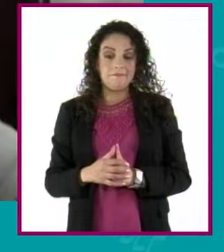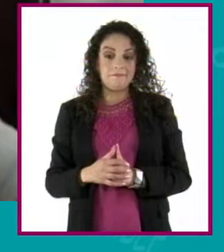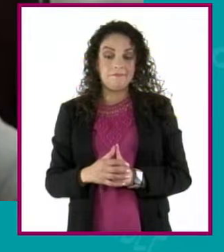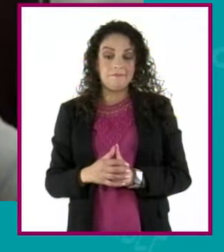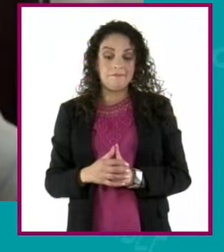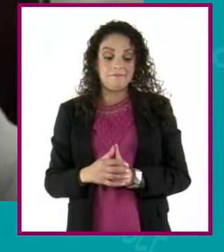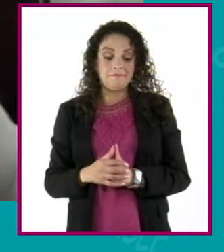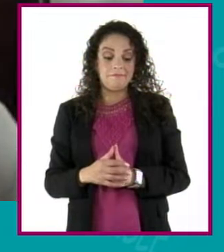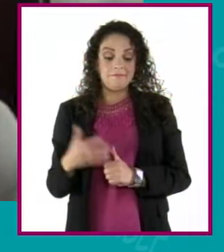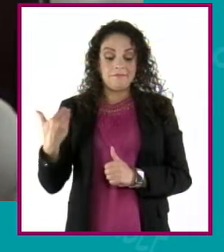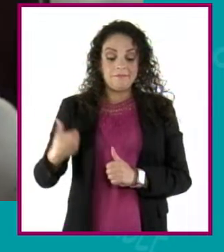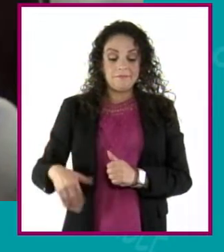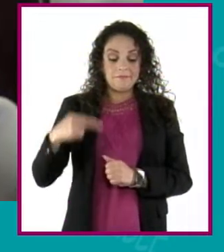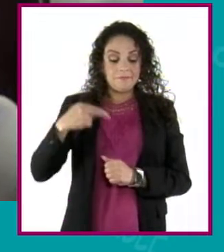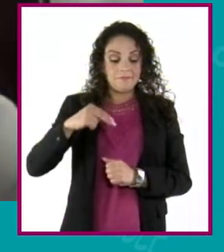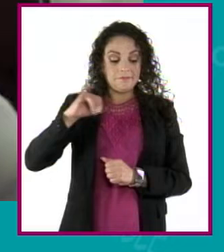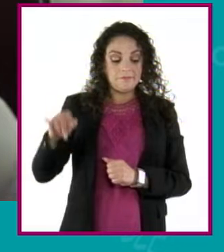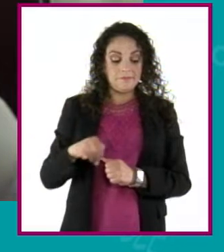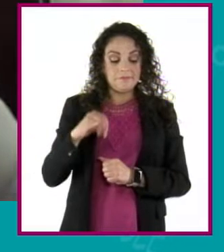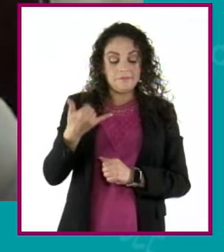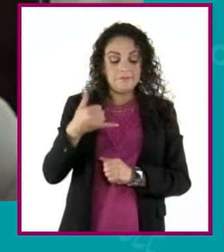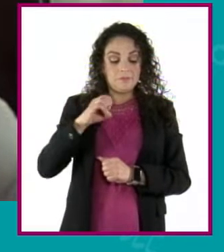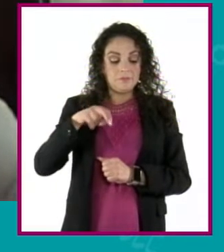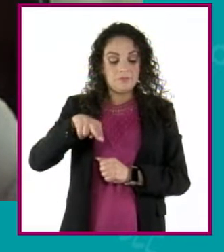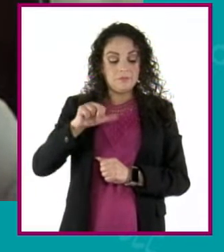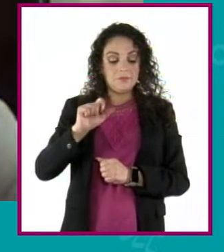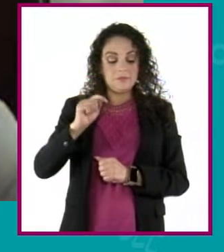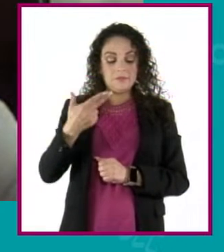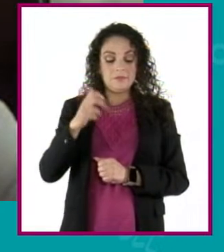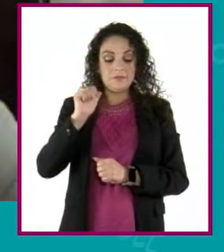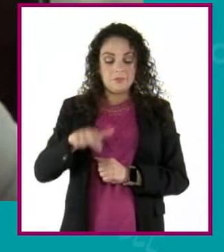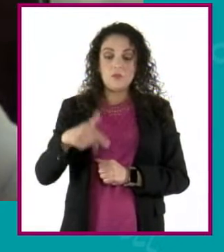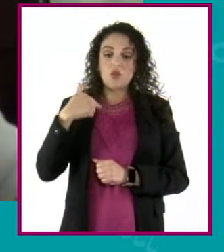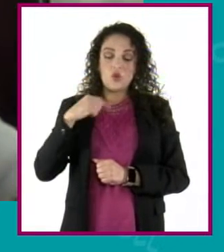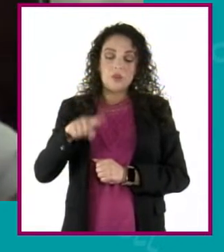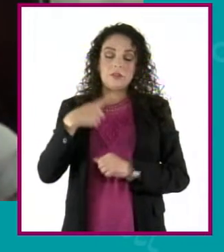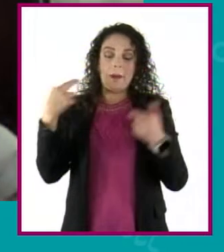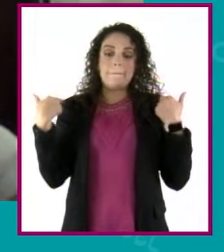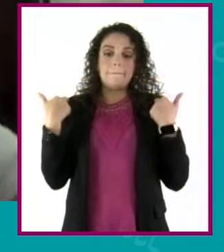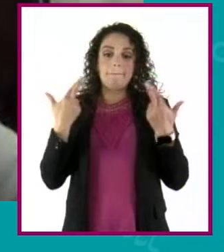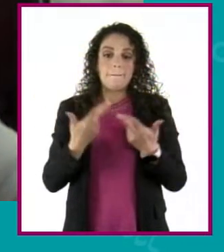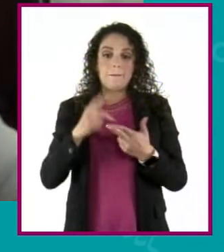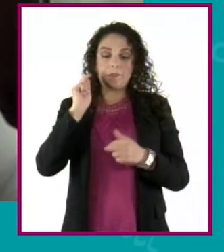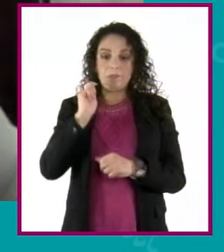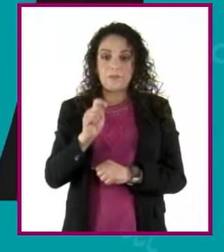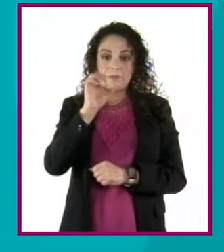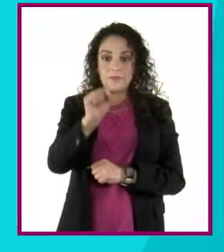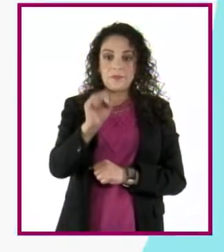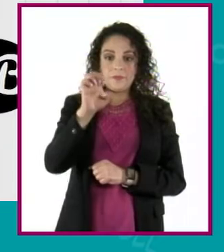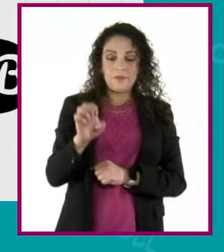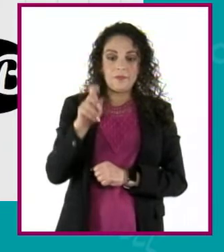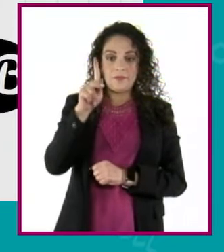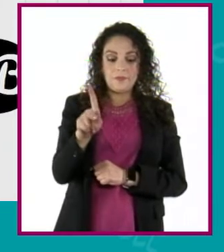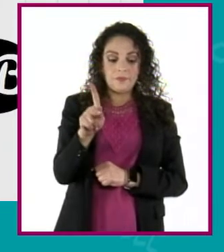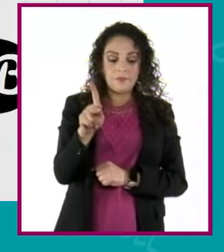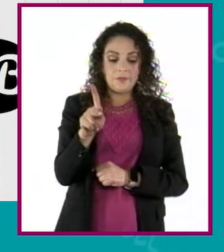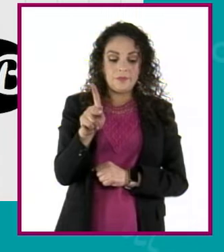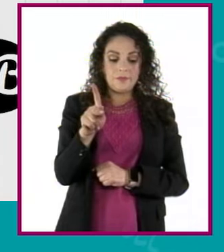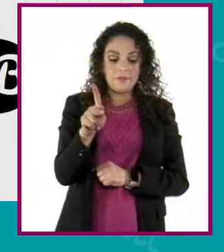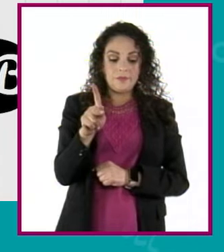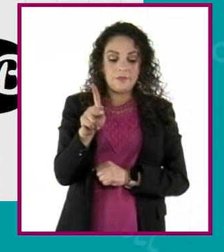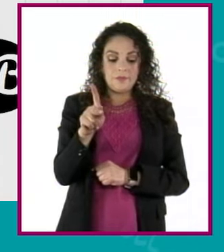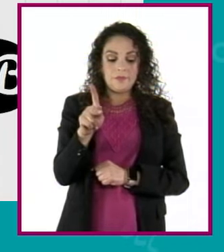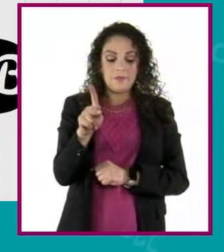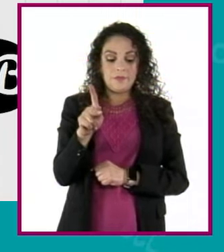Mi nombre es Jonathan Bilbao Rodríguez, soy docente de la Secretaría de Educación Pública.